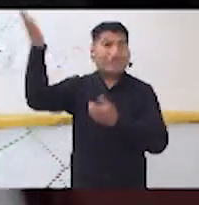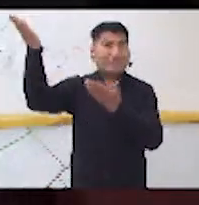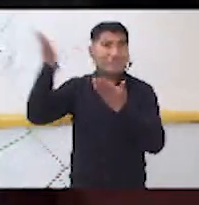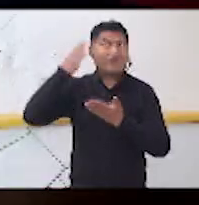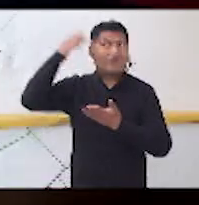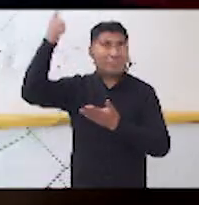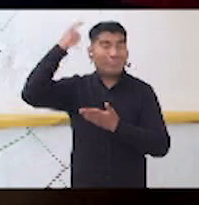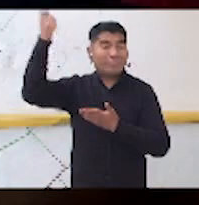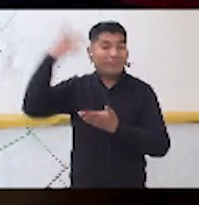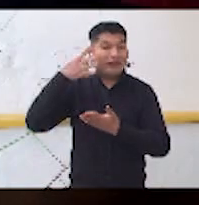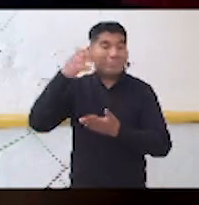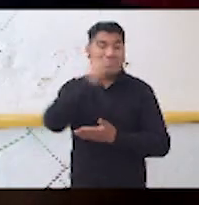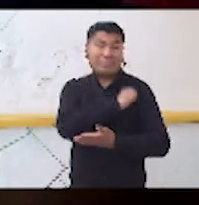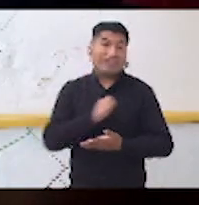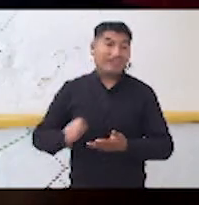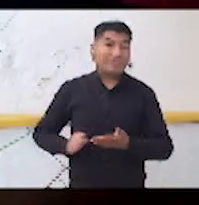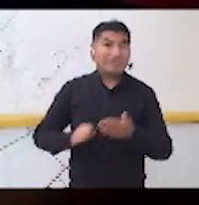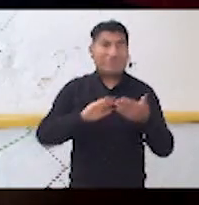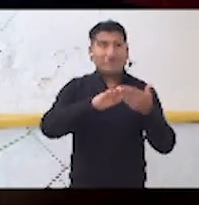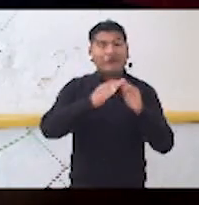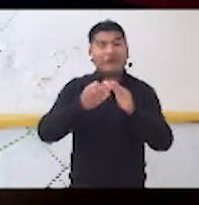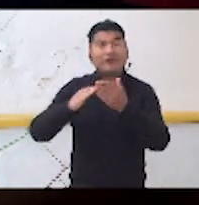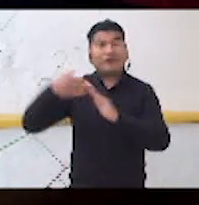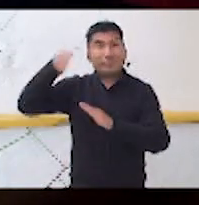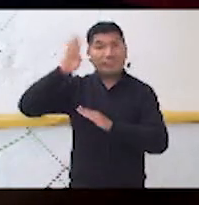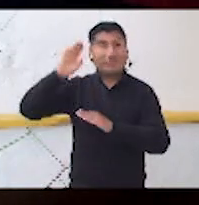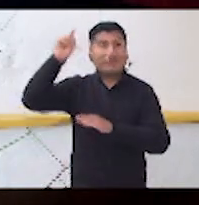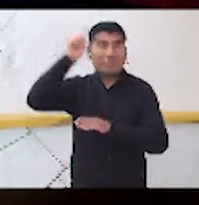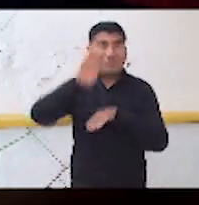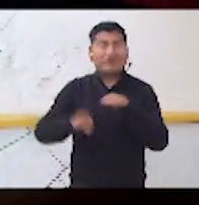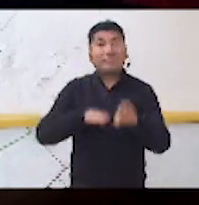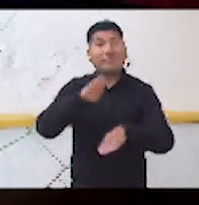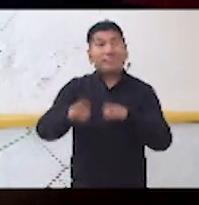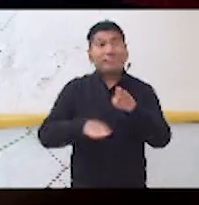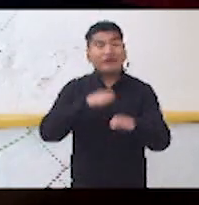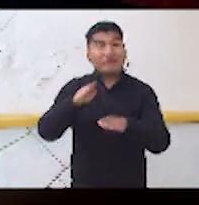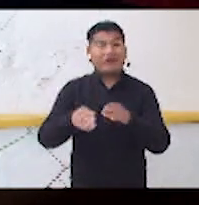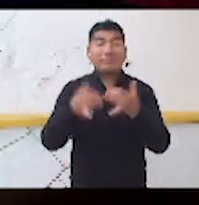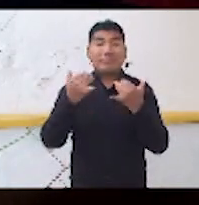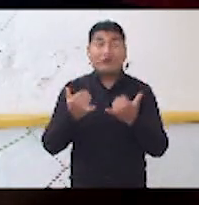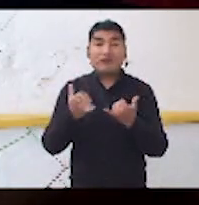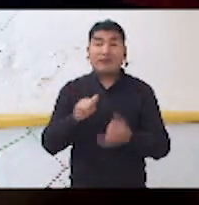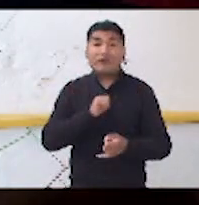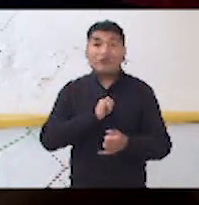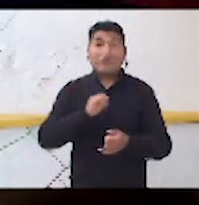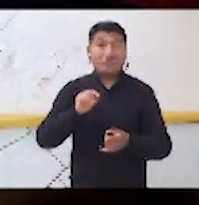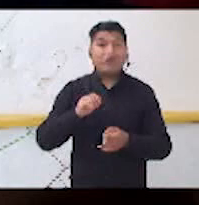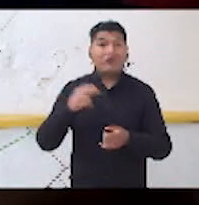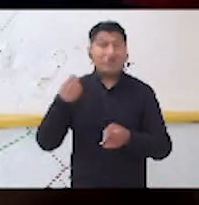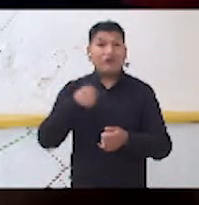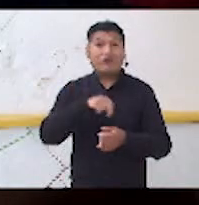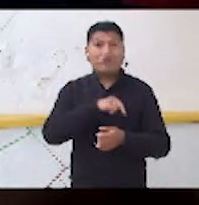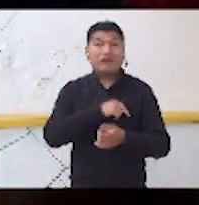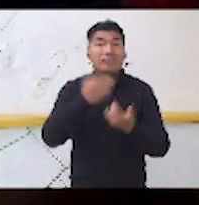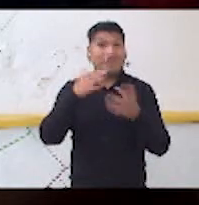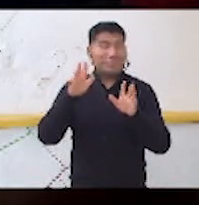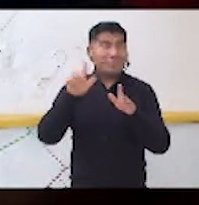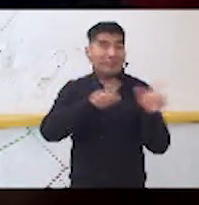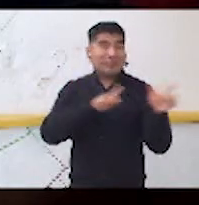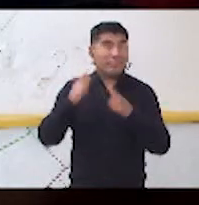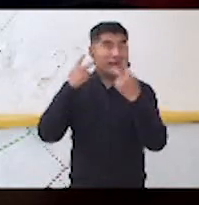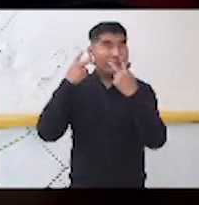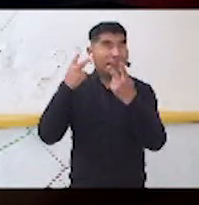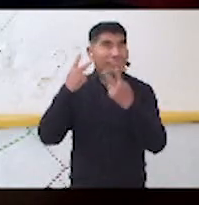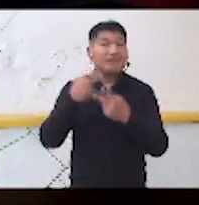da el Señor, pueblo de Dios, camina ya. Abre los ojos para oír la